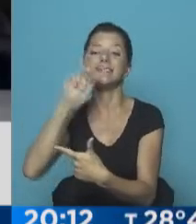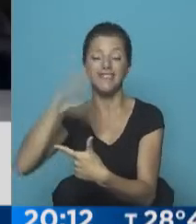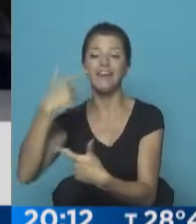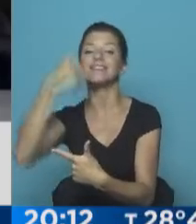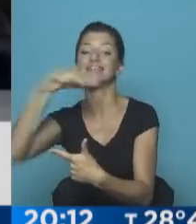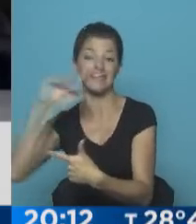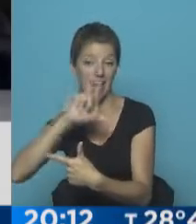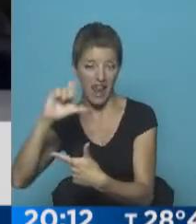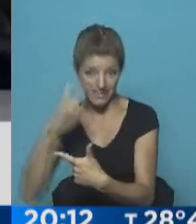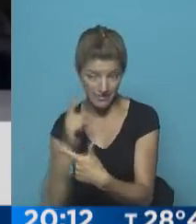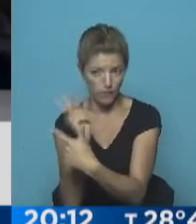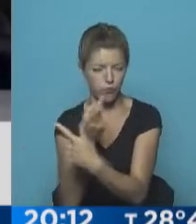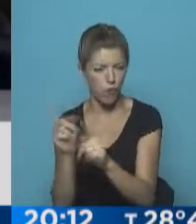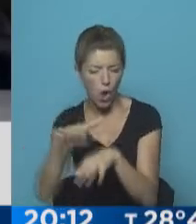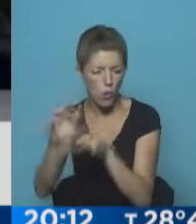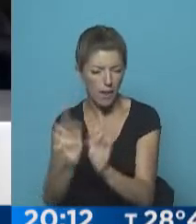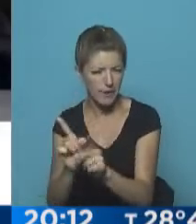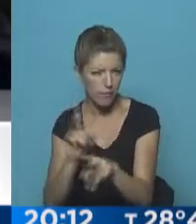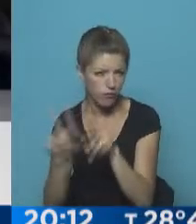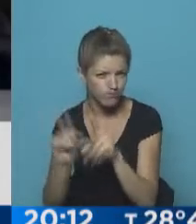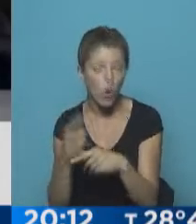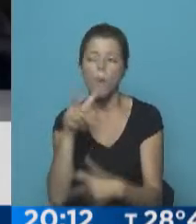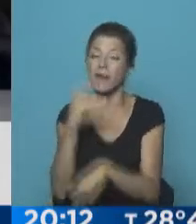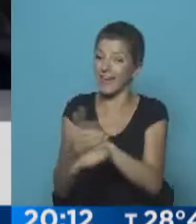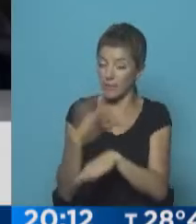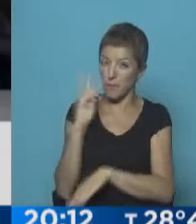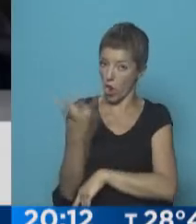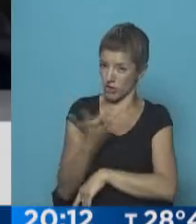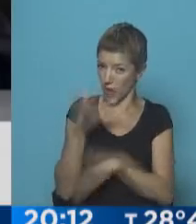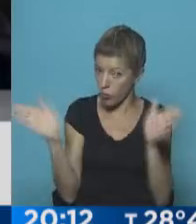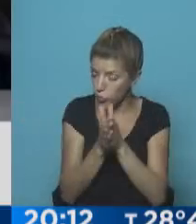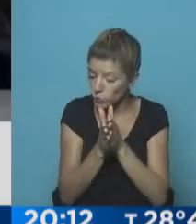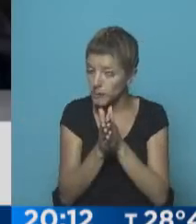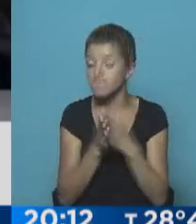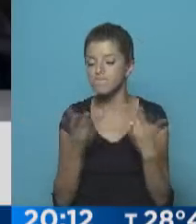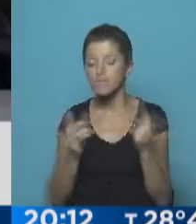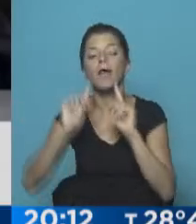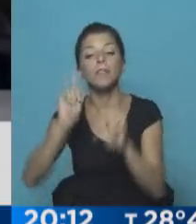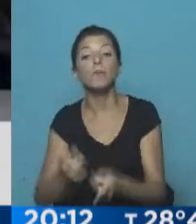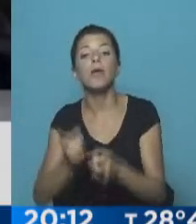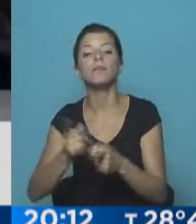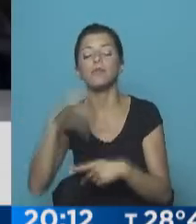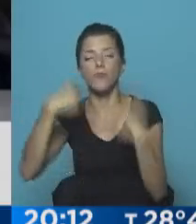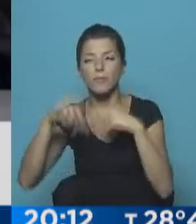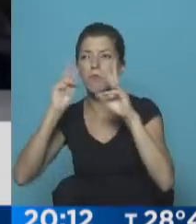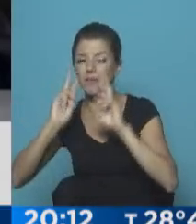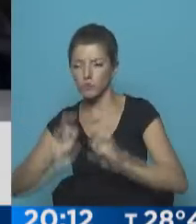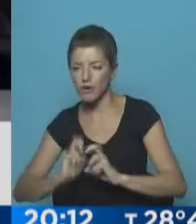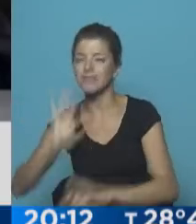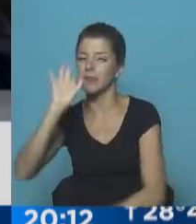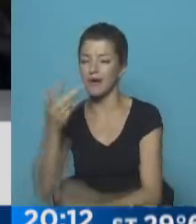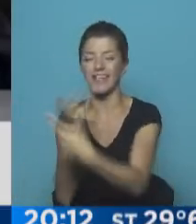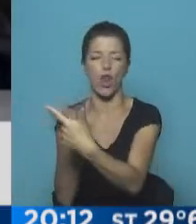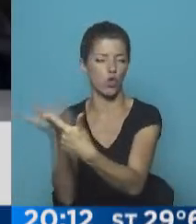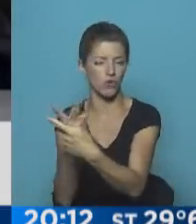que se los había visto a los tres juntos. También se sabía por el trabajo de inteligencia realizado que no estaban en